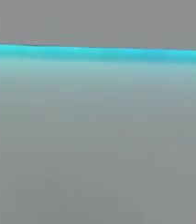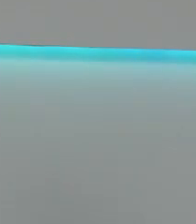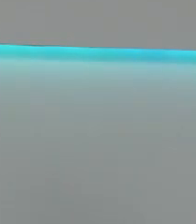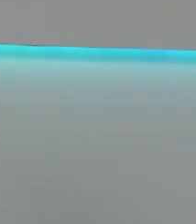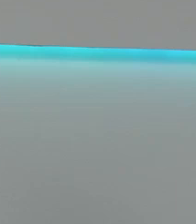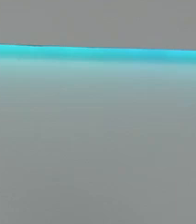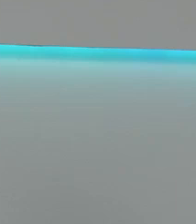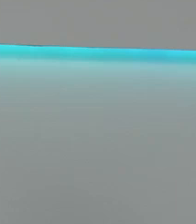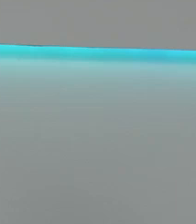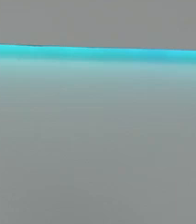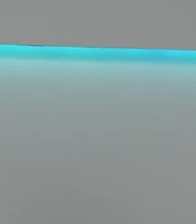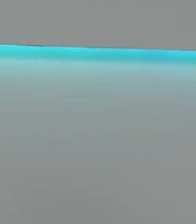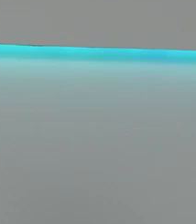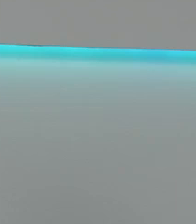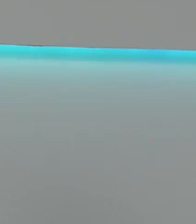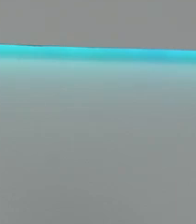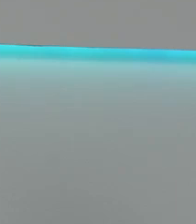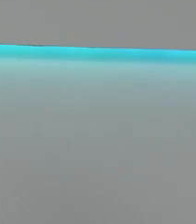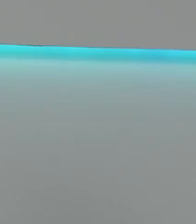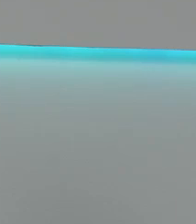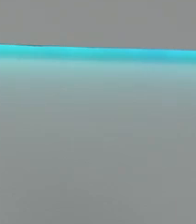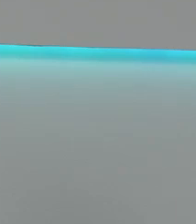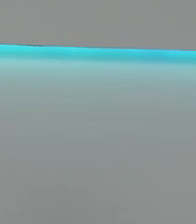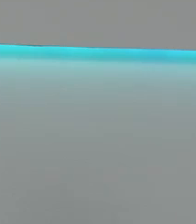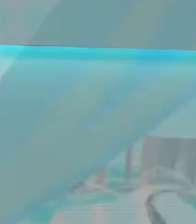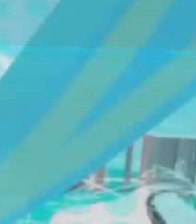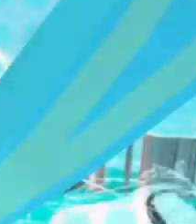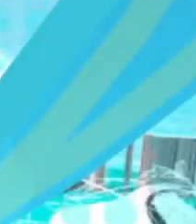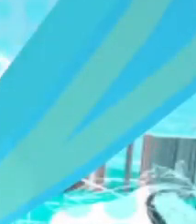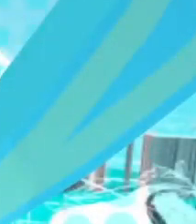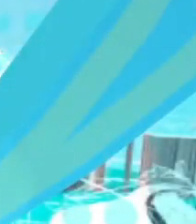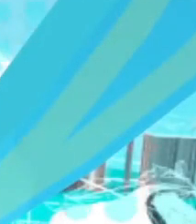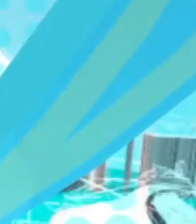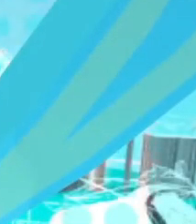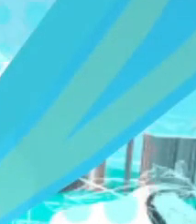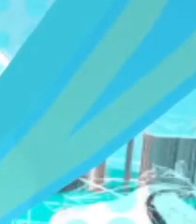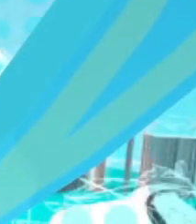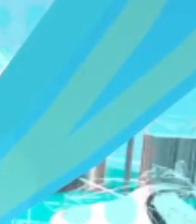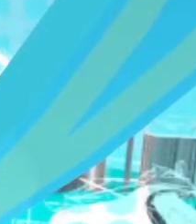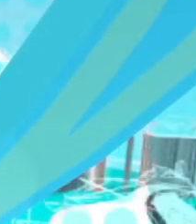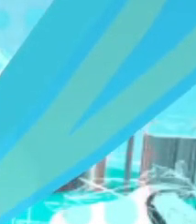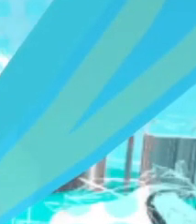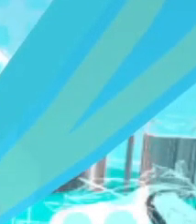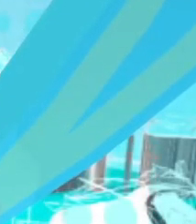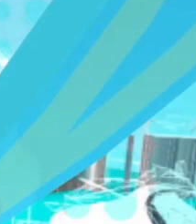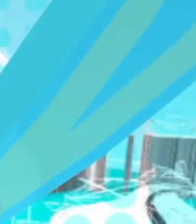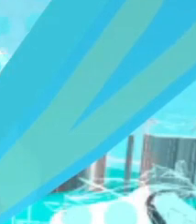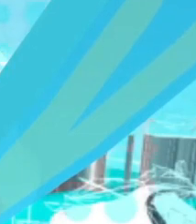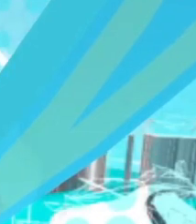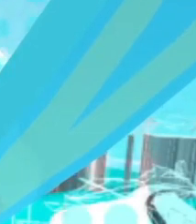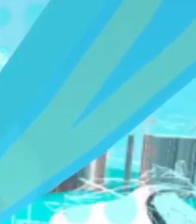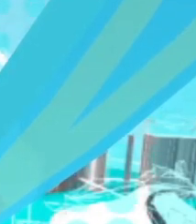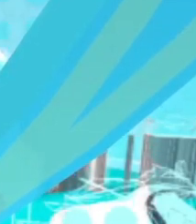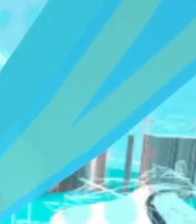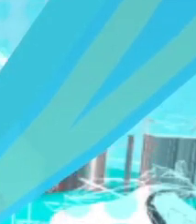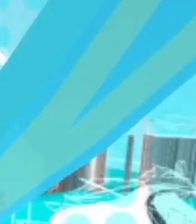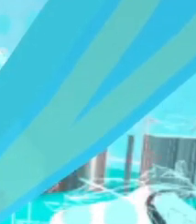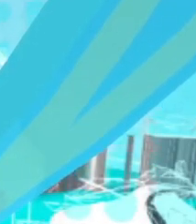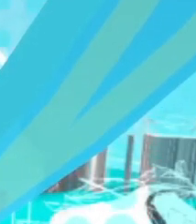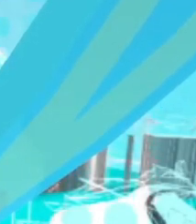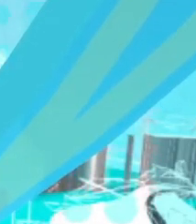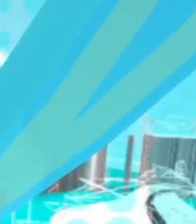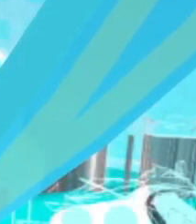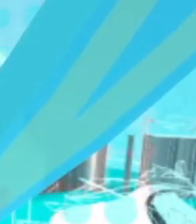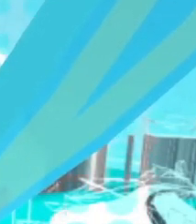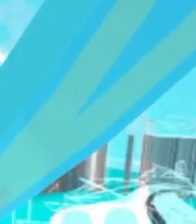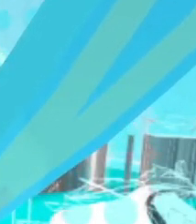A las 7 de la noche con 18 minutos le mostramos en pantalla cuál será la compra y venta del dólar para mañana según el Banco Central de Costa Rica.